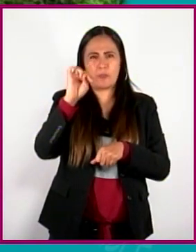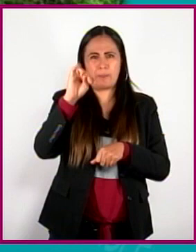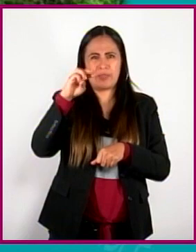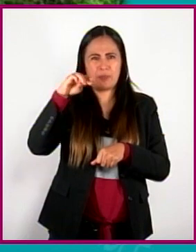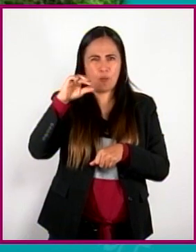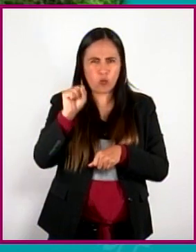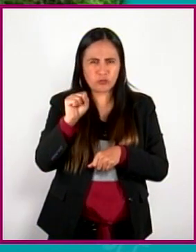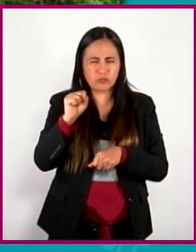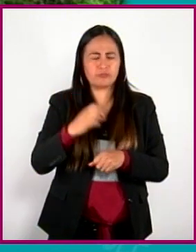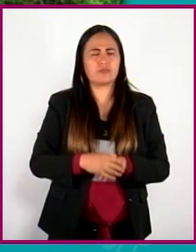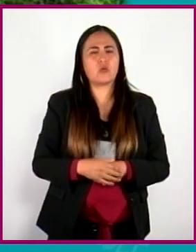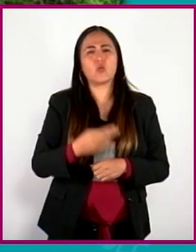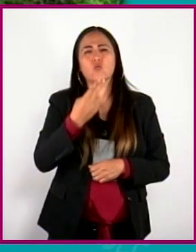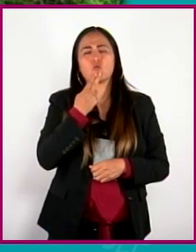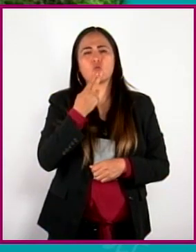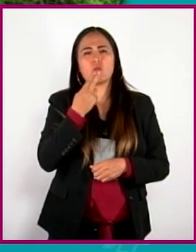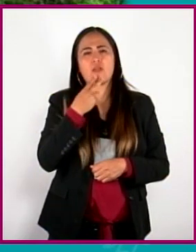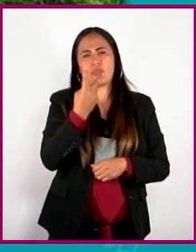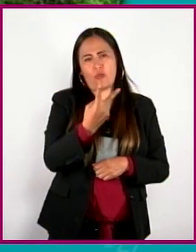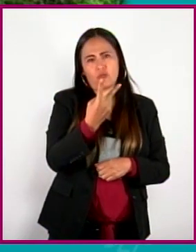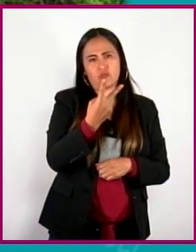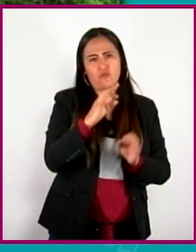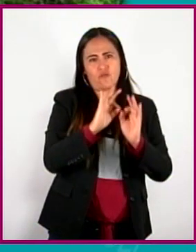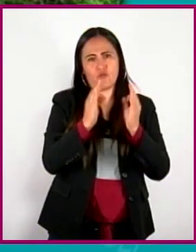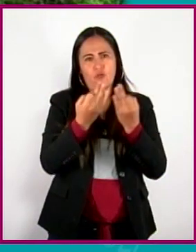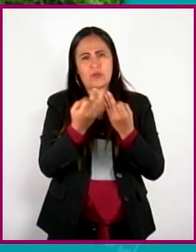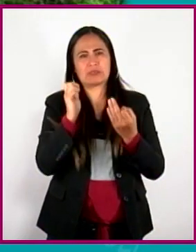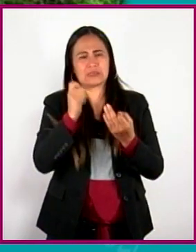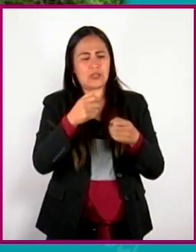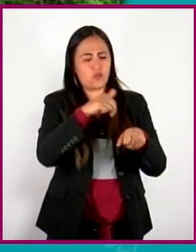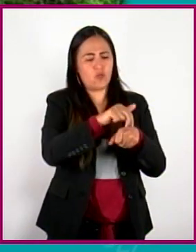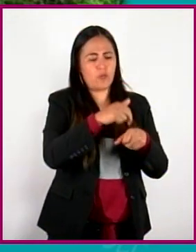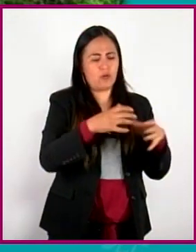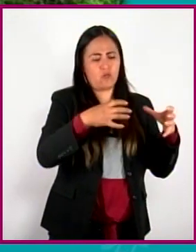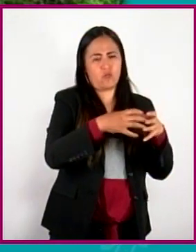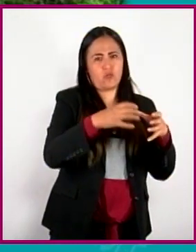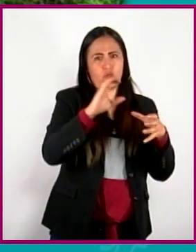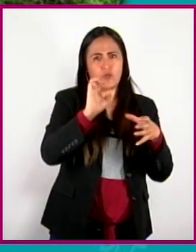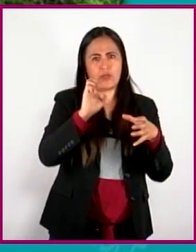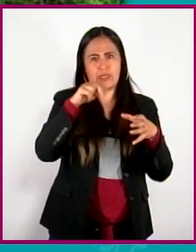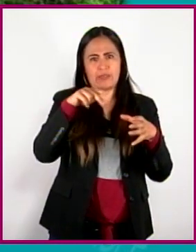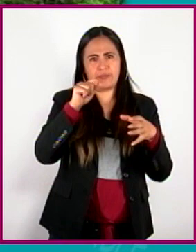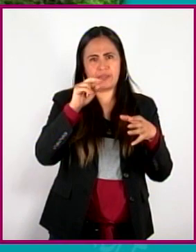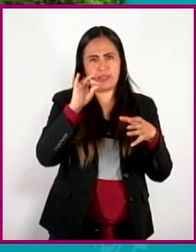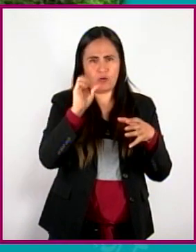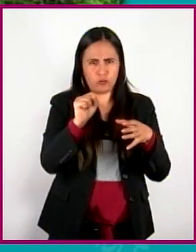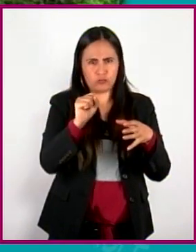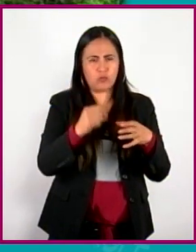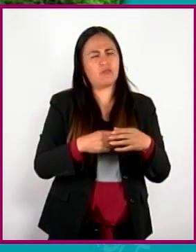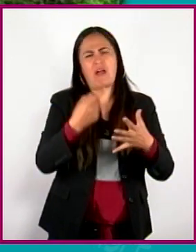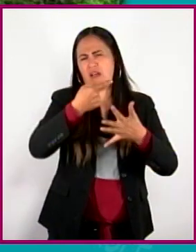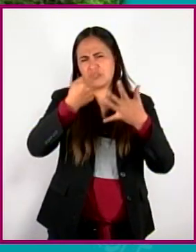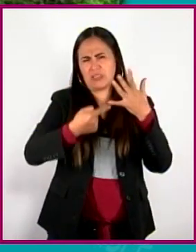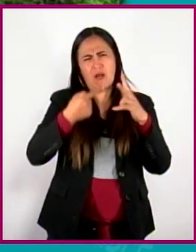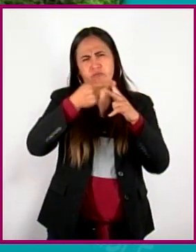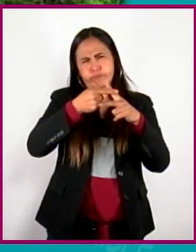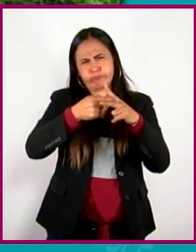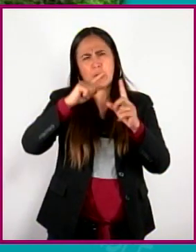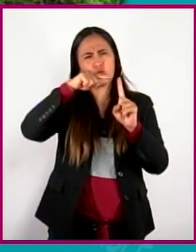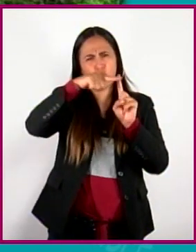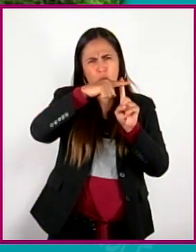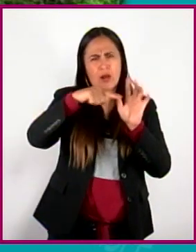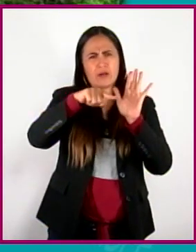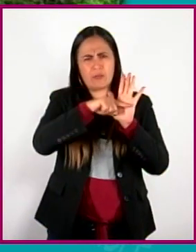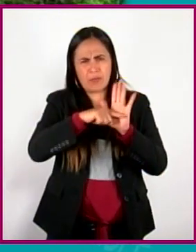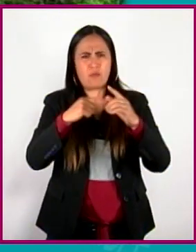esencialmente. Para definir un conjunto de números enteros en los que podamos hacer todas las operaciones que conocemos, sumar,